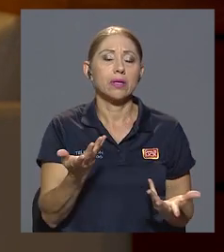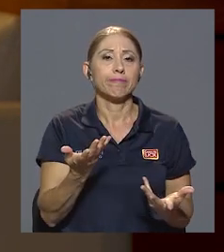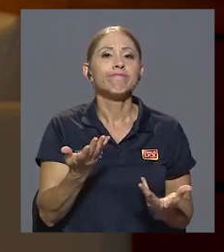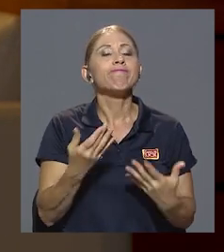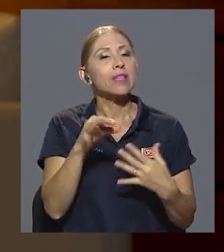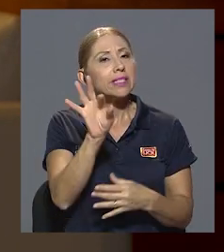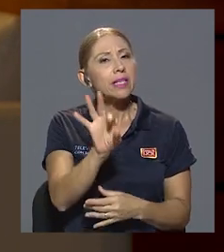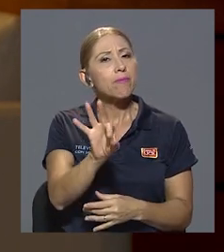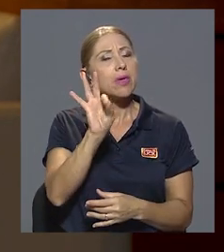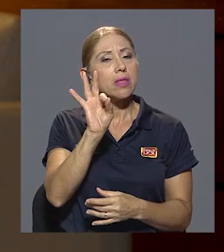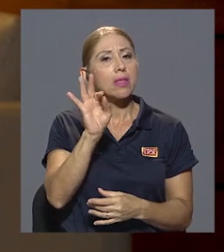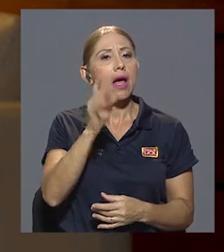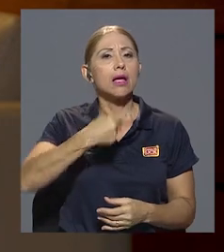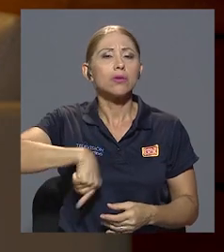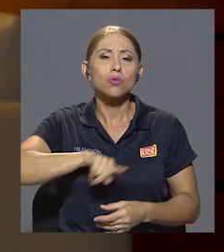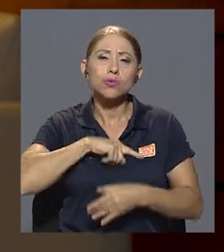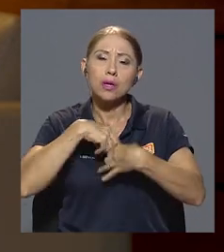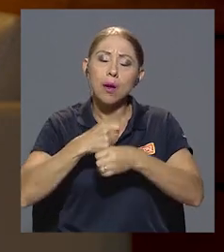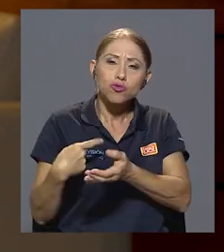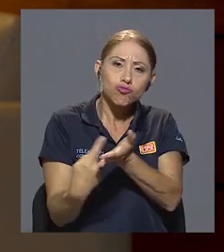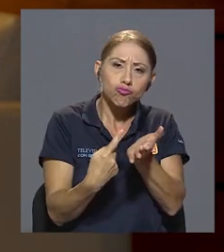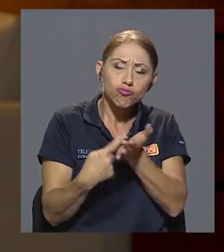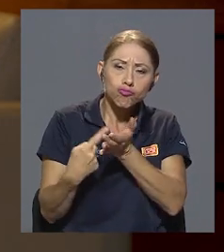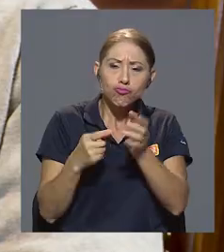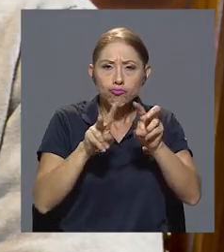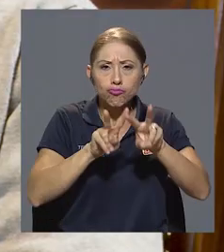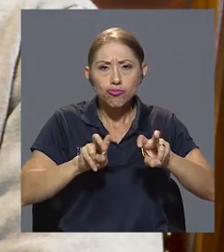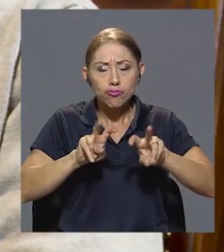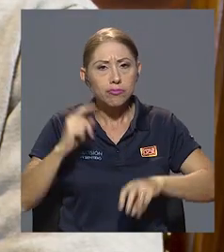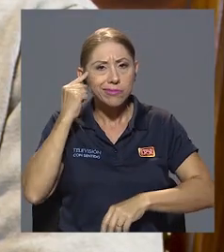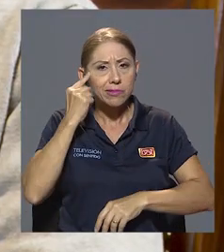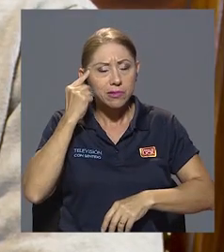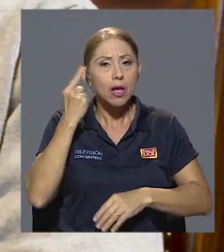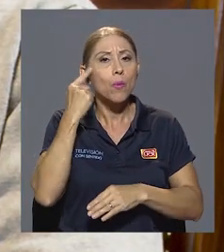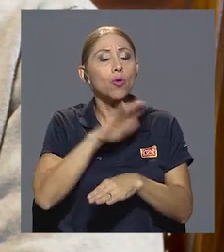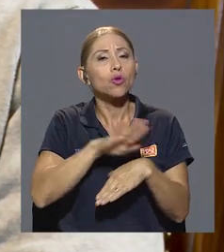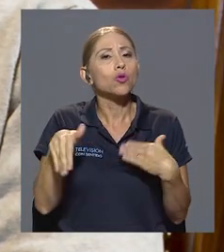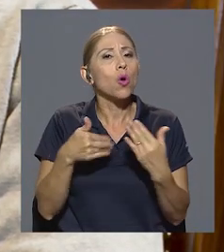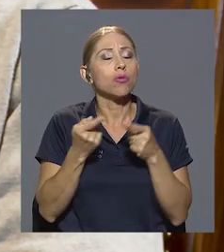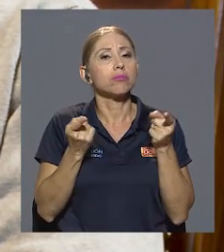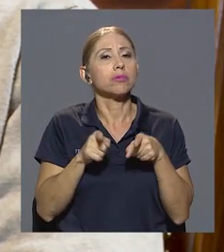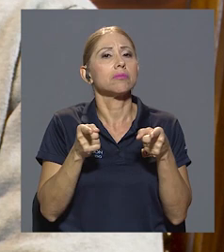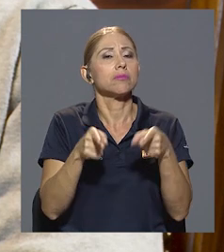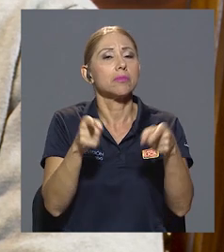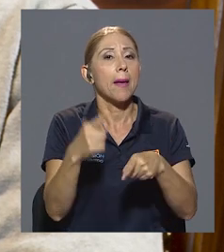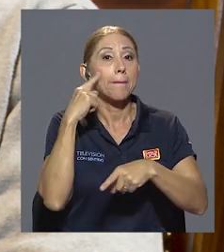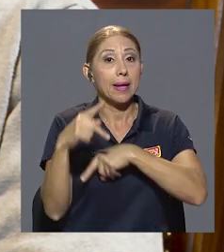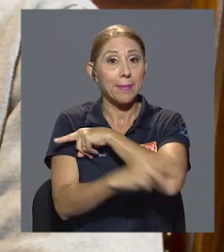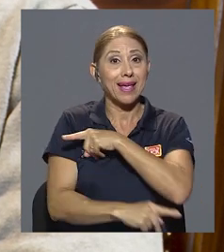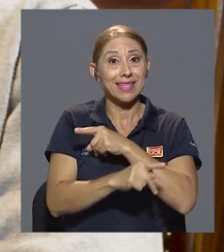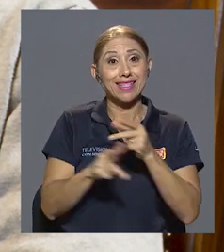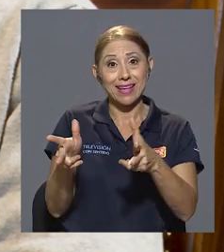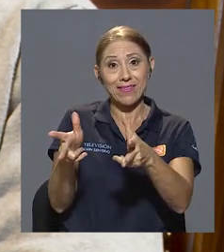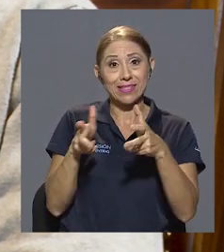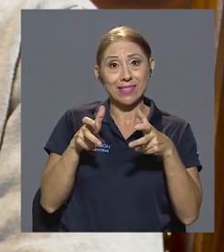a llevar a cabo un análisis y una reflexión por todas las implicaciones que tiene que tiene para los países